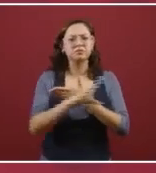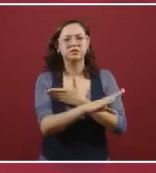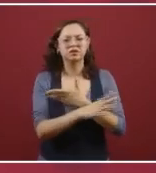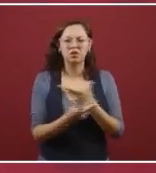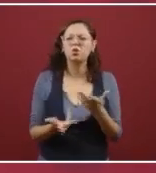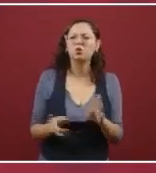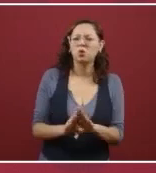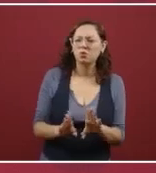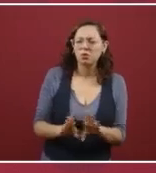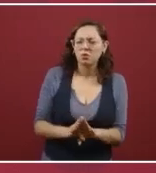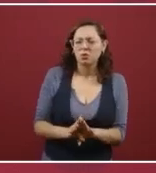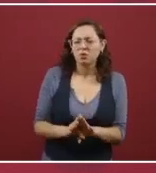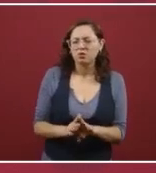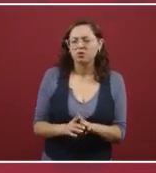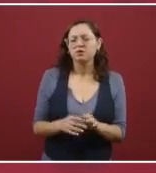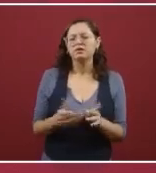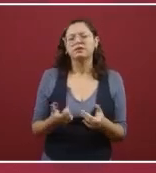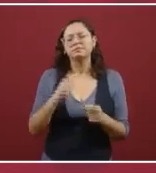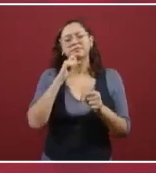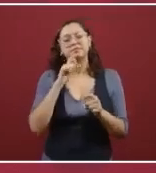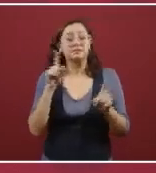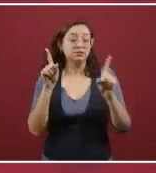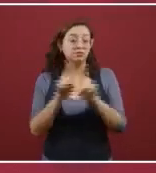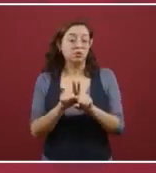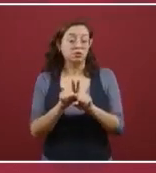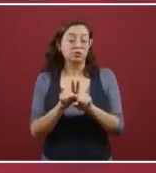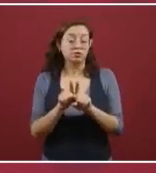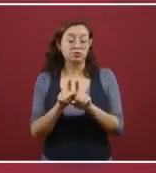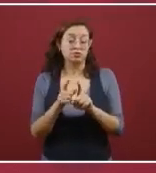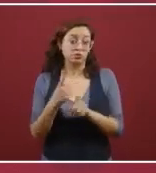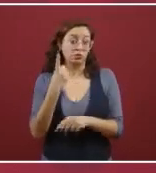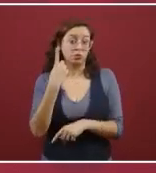cómo un asunto que parecía